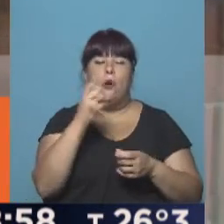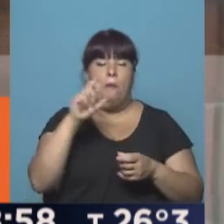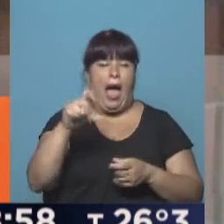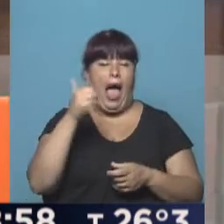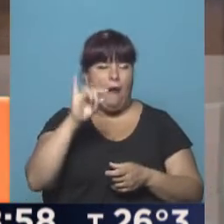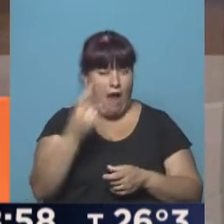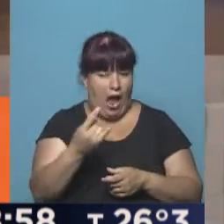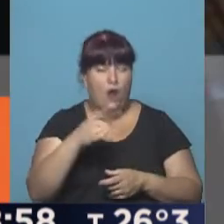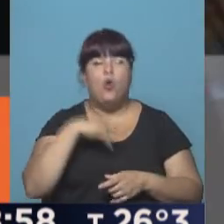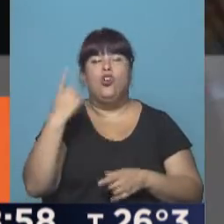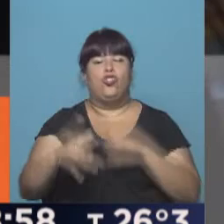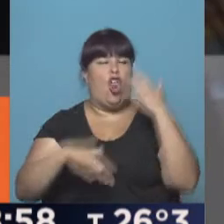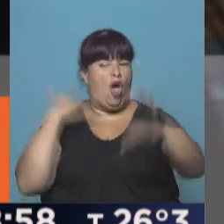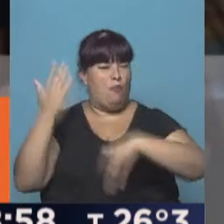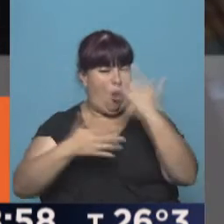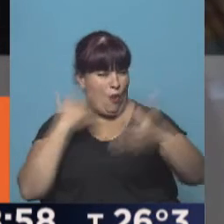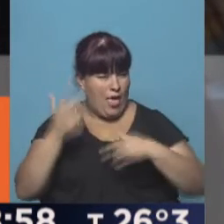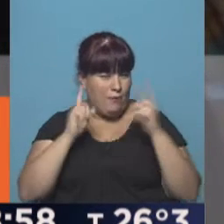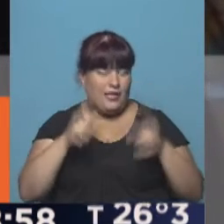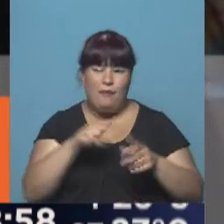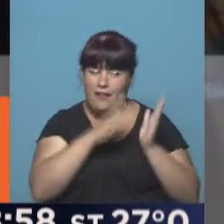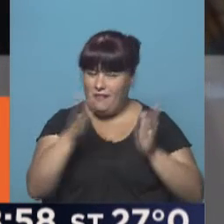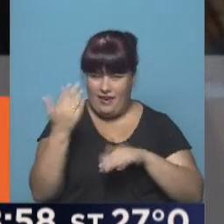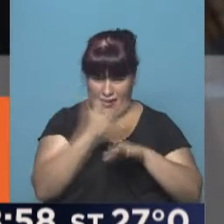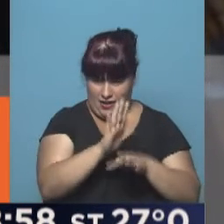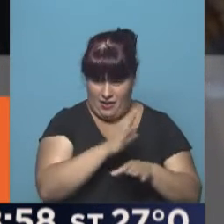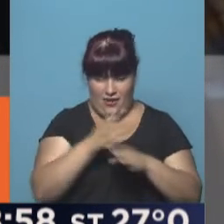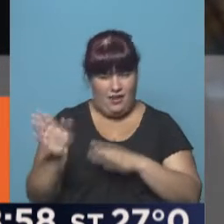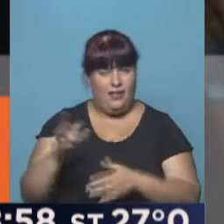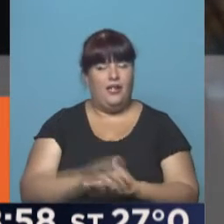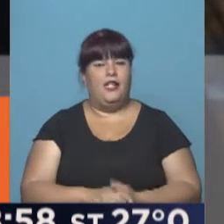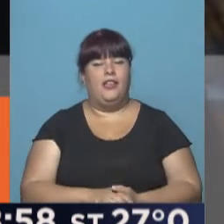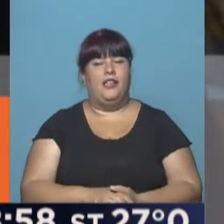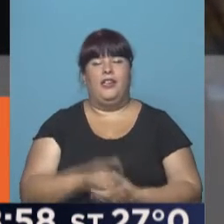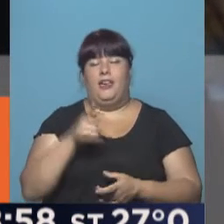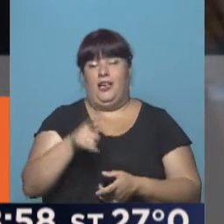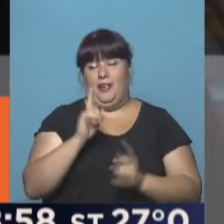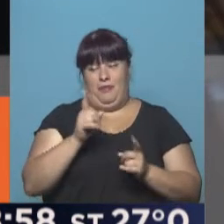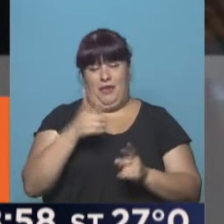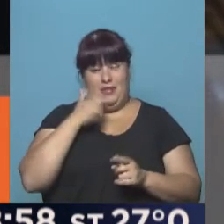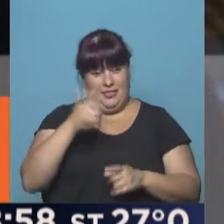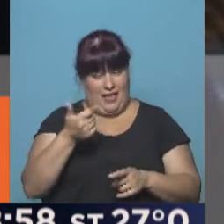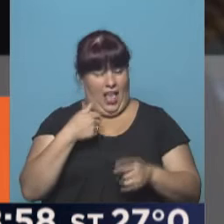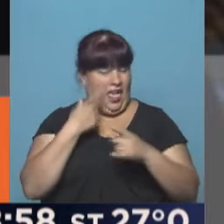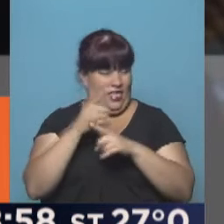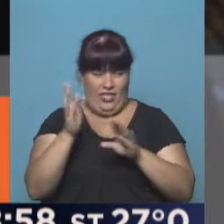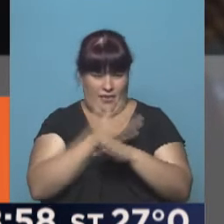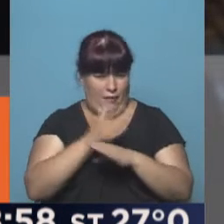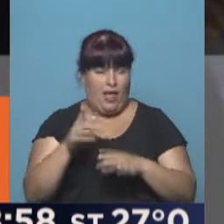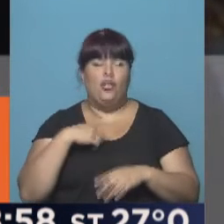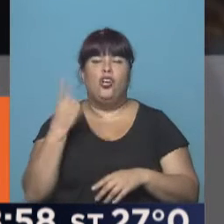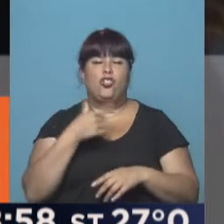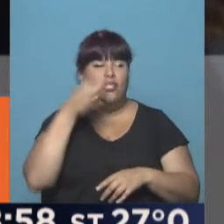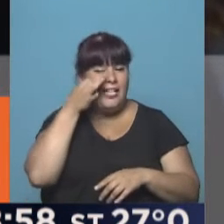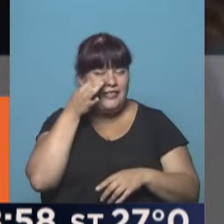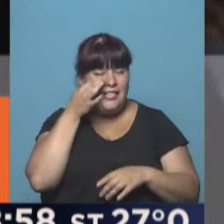a los incidentes que podemos haber tenido en ese orden con la propia Milagros Salas. Nuestro